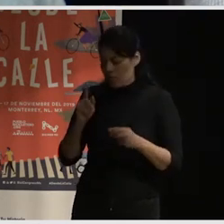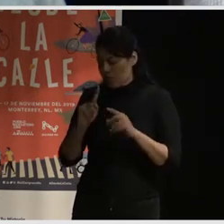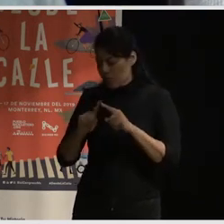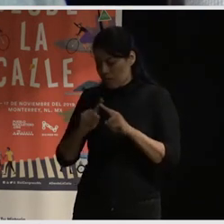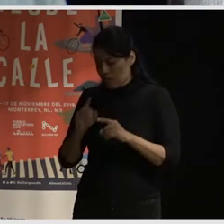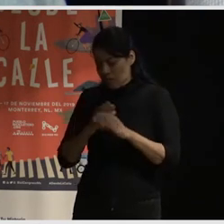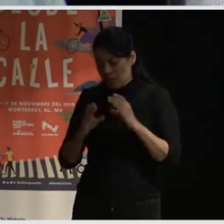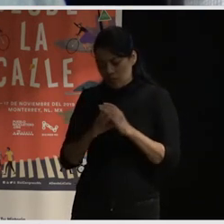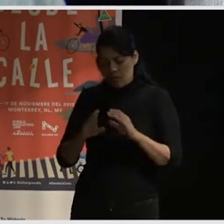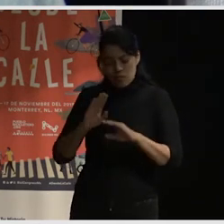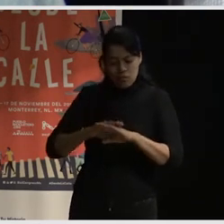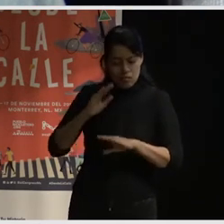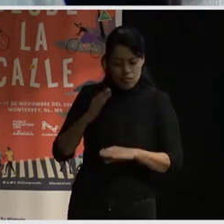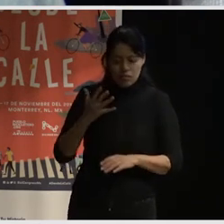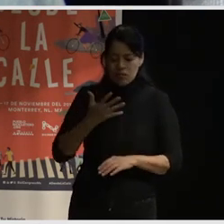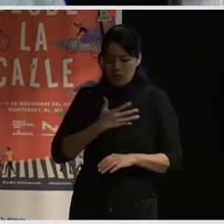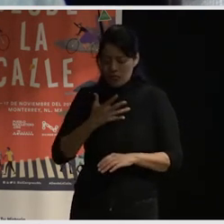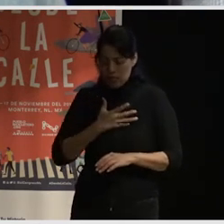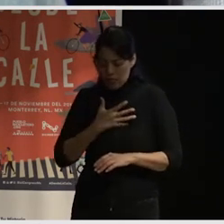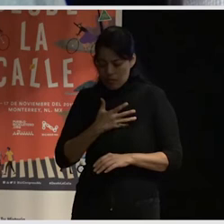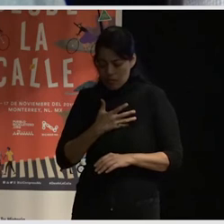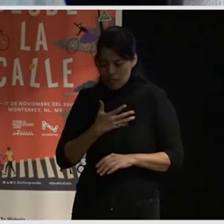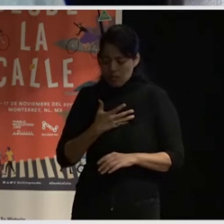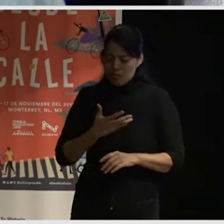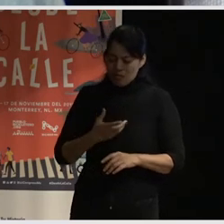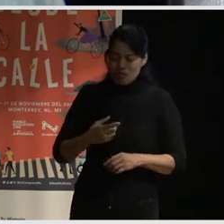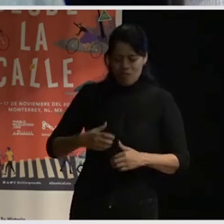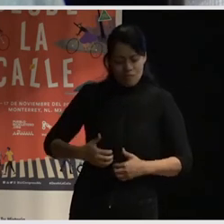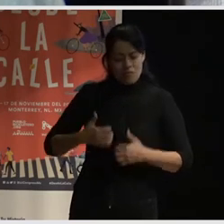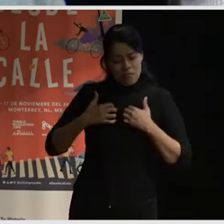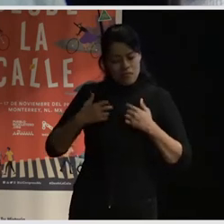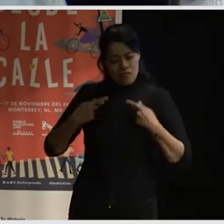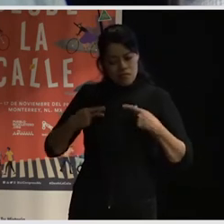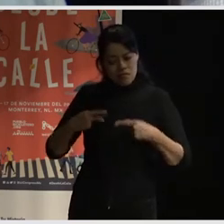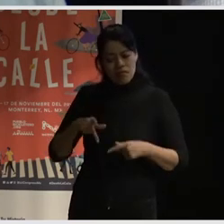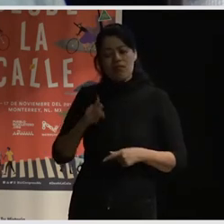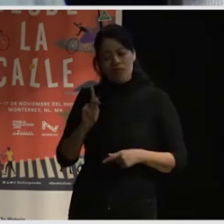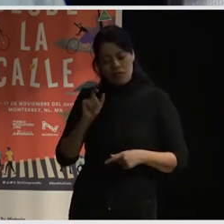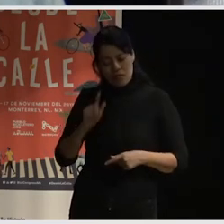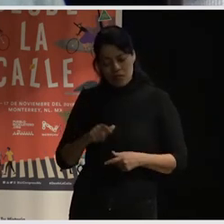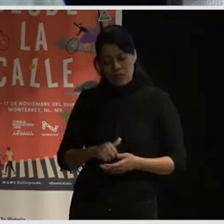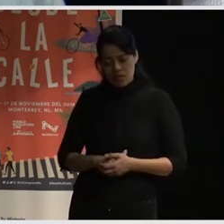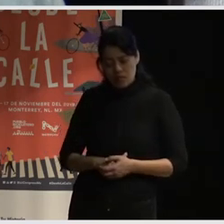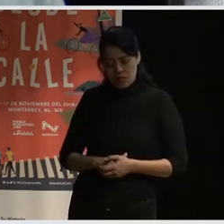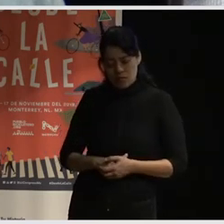más que indudablemente tienen que generar una indignación en la gente pero al mismo tiempo